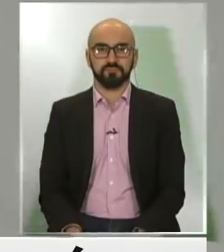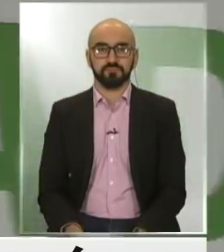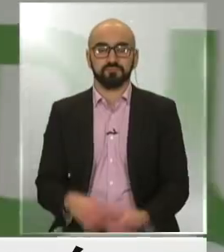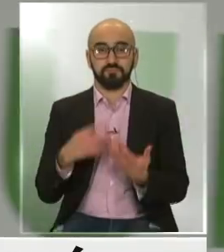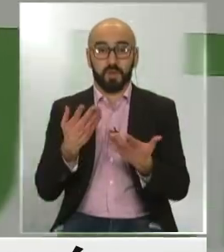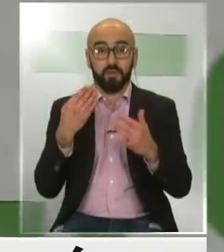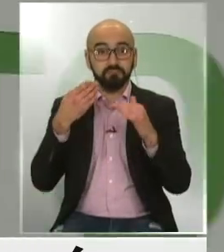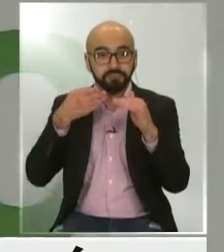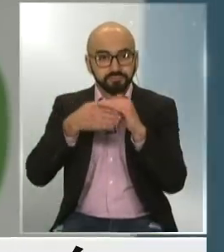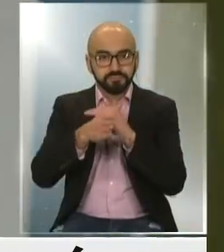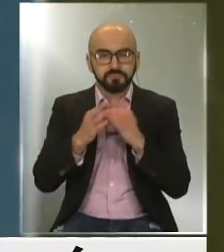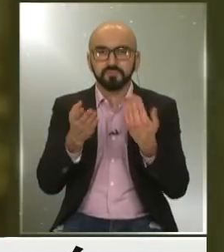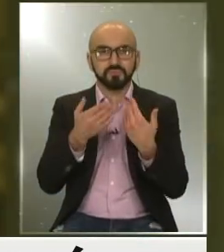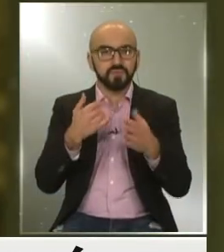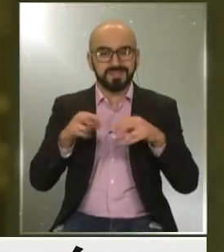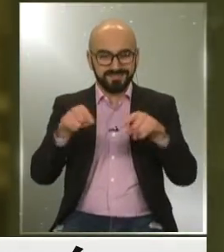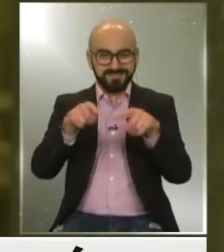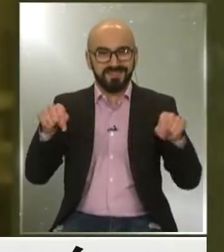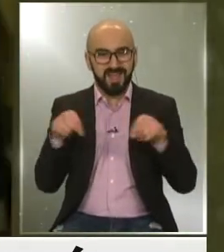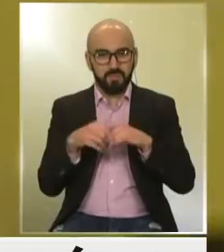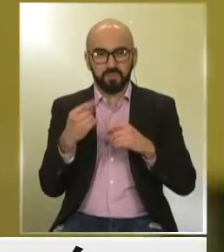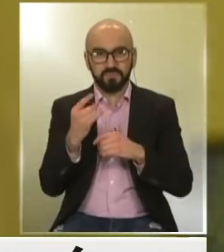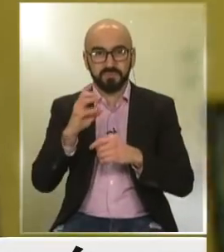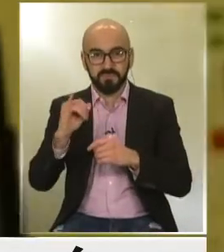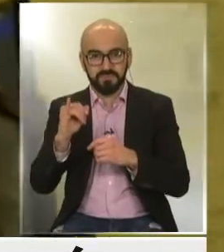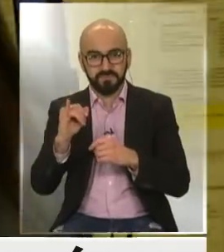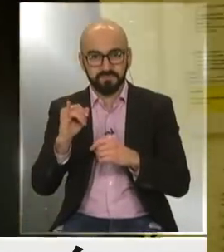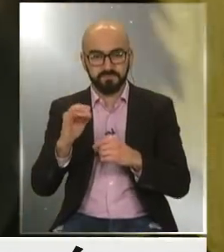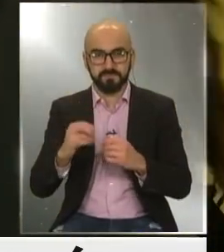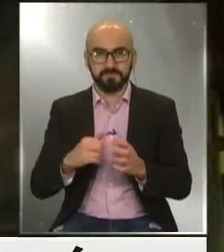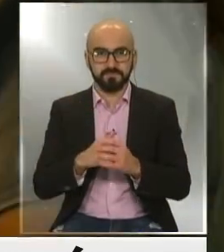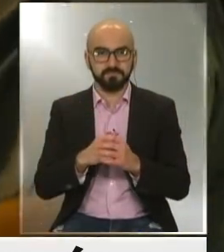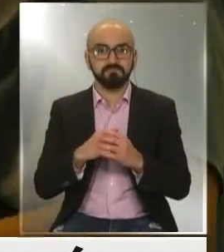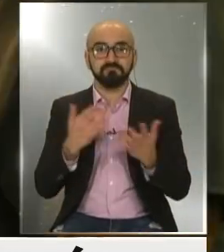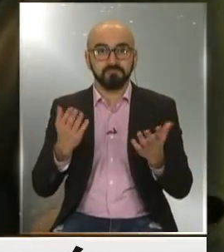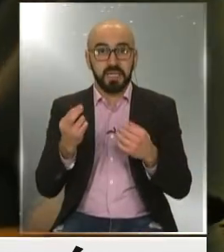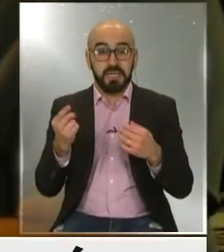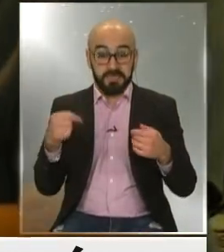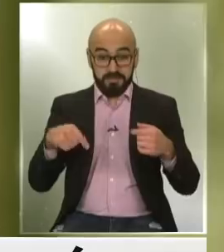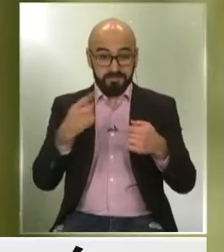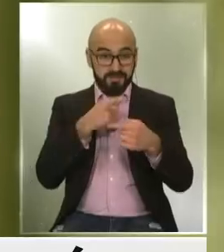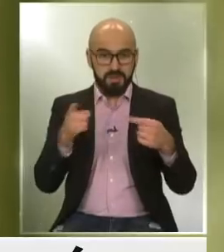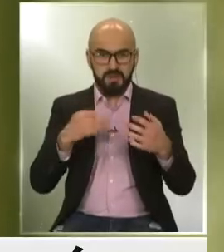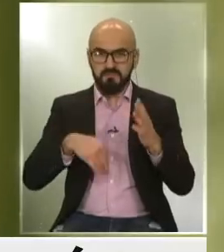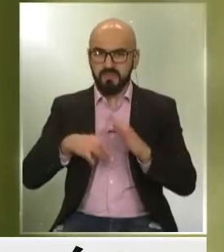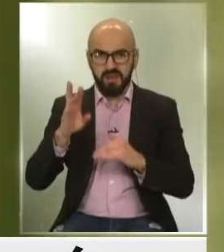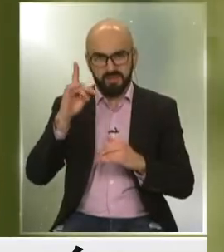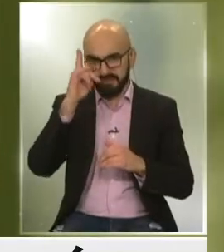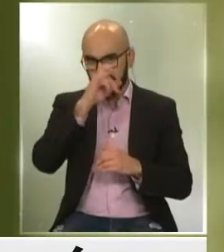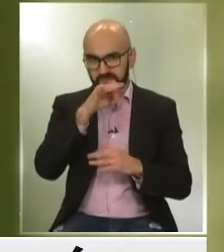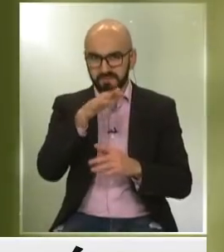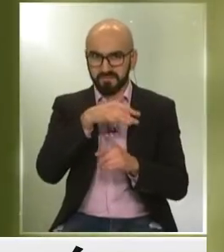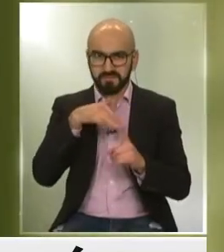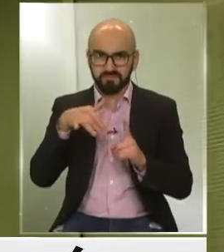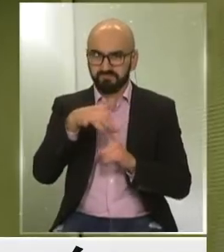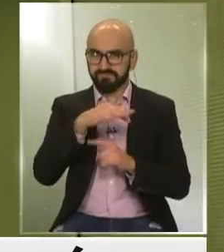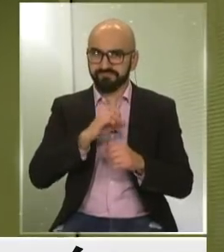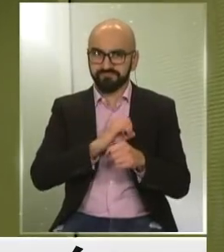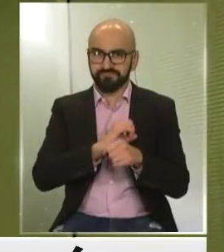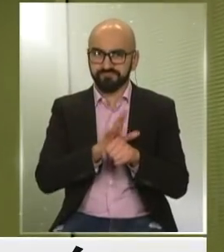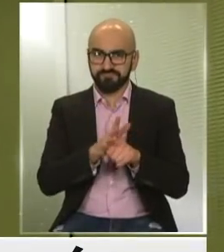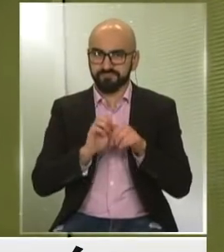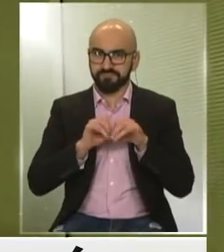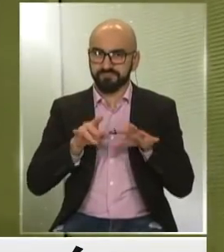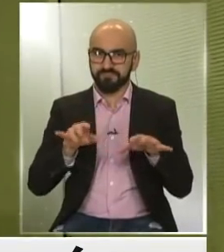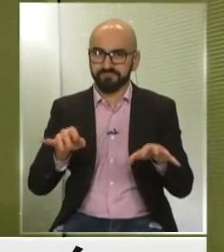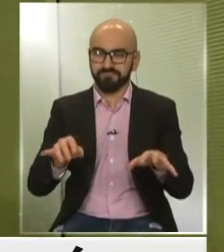Ingresamos ahora a la sala de pacientes críticos, en la semana más compleja en lo que va de la pandemia.